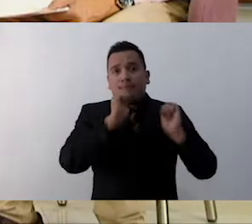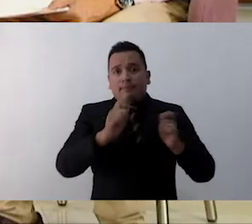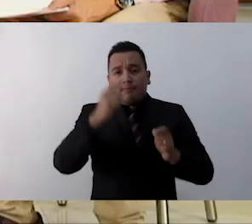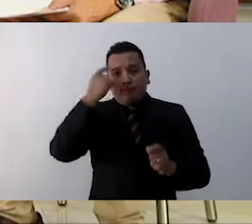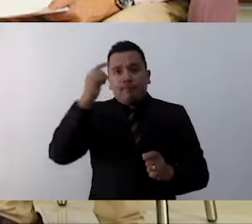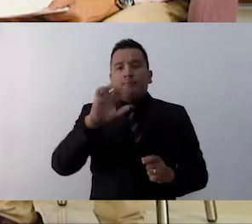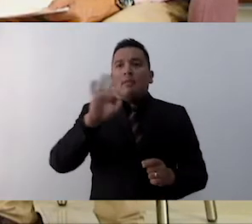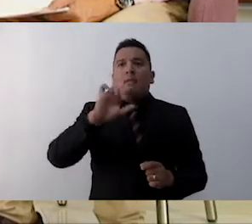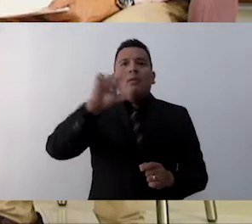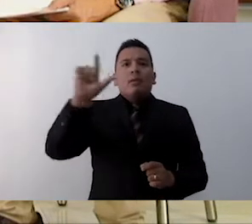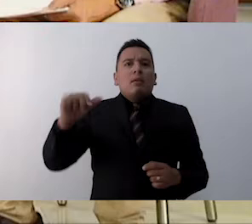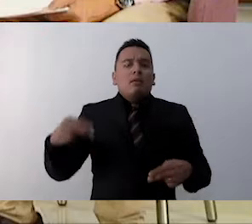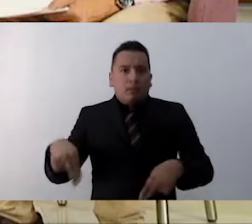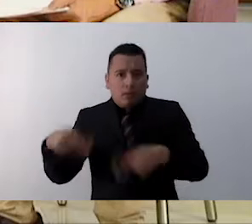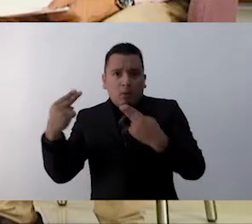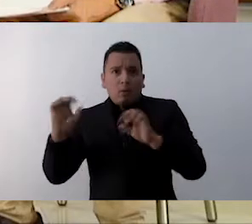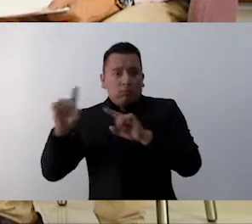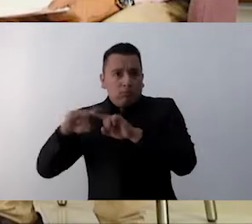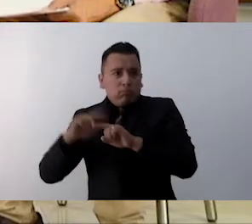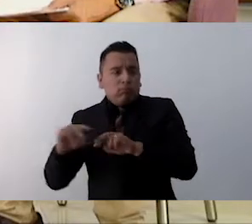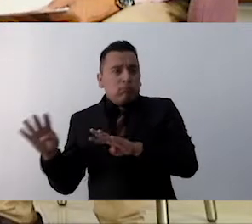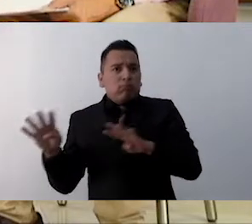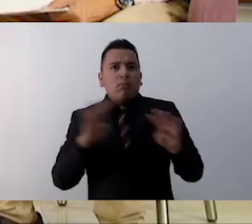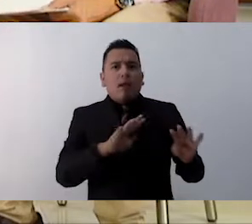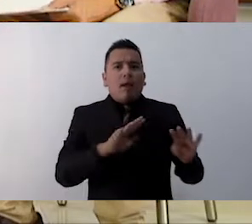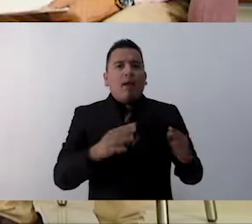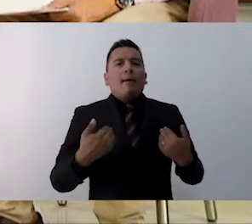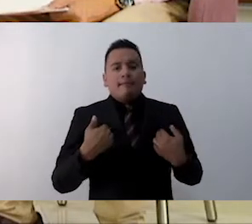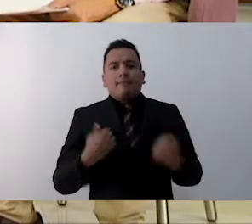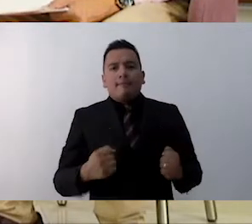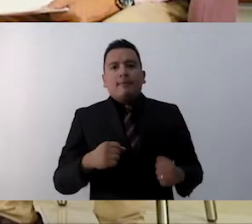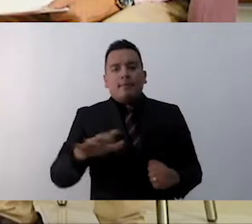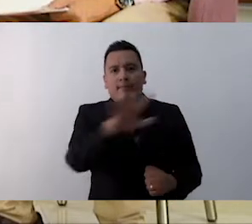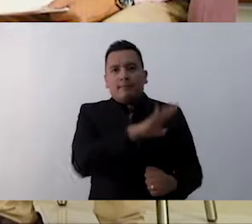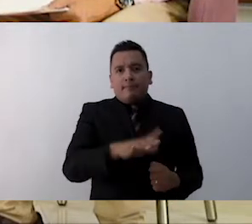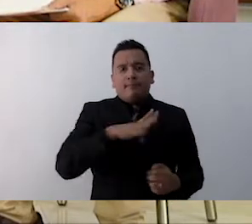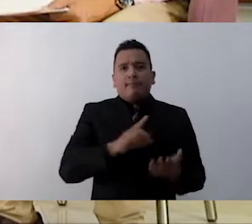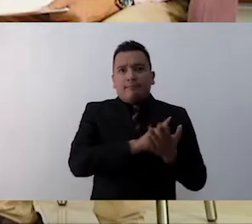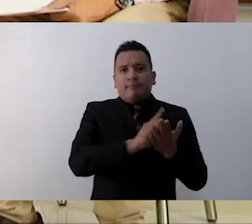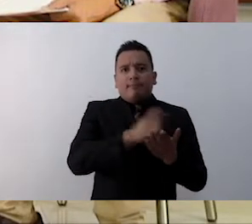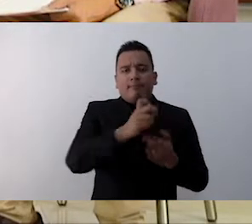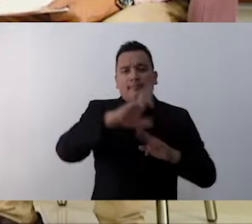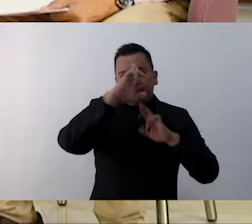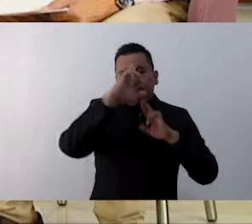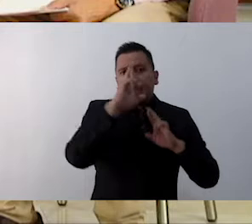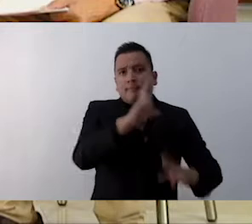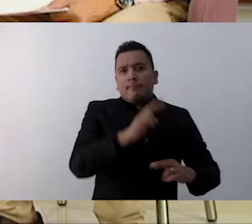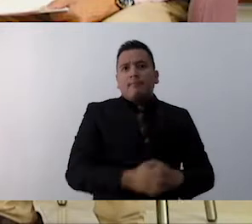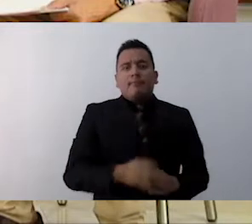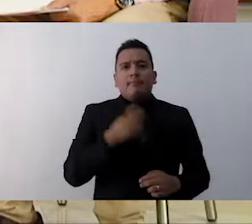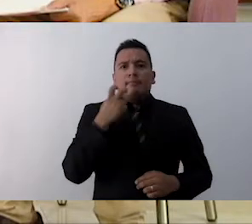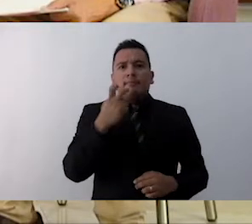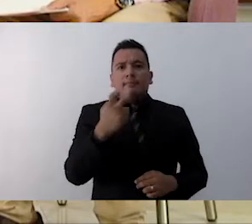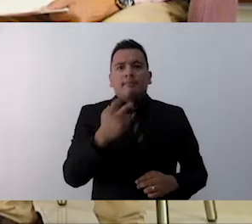para todas las personas, para las empresas y que son una garantía del Estado de Derecho. Y por lo tanto, al haber una garantía del Estado de